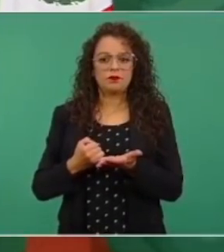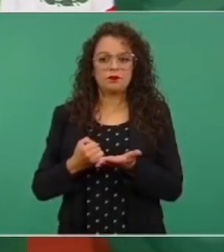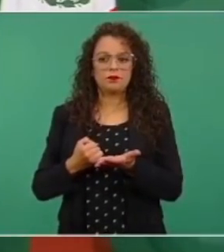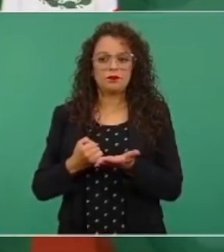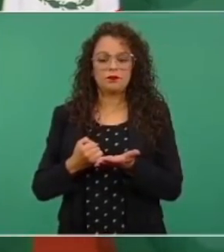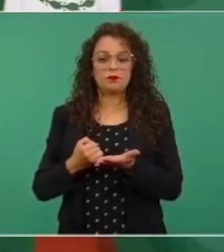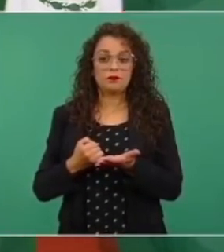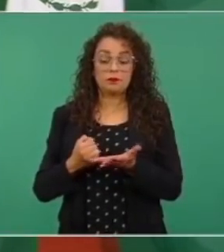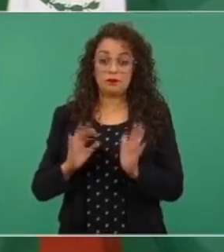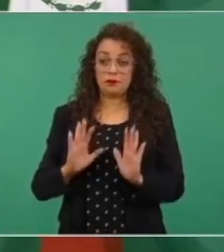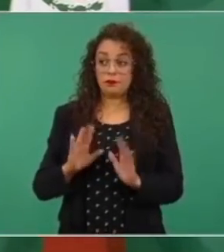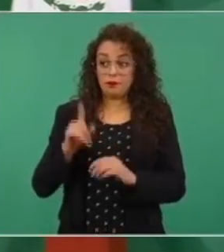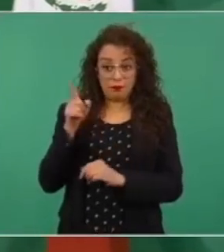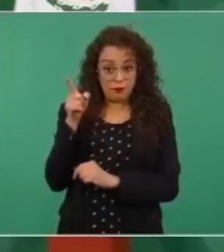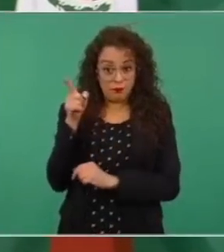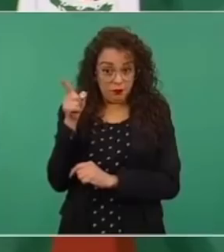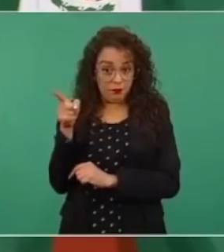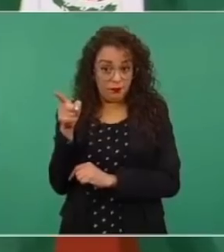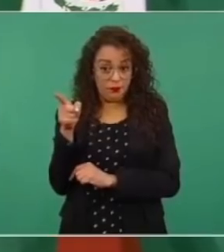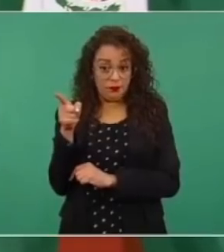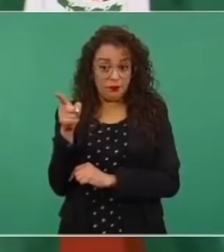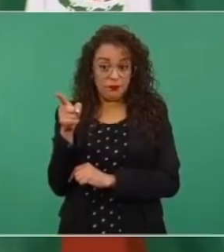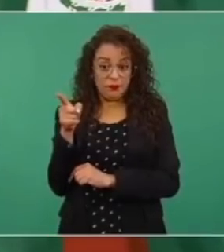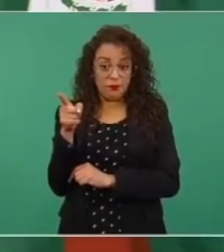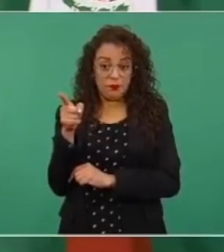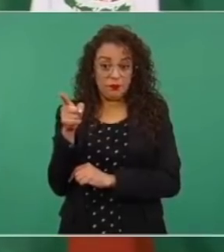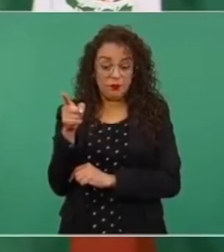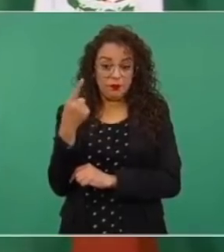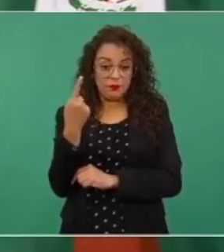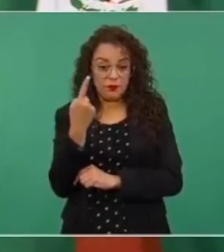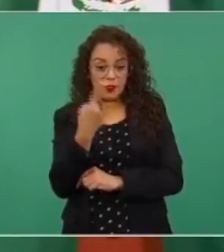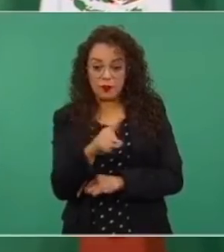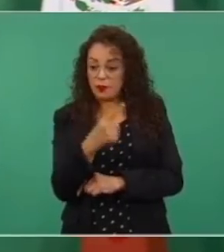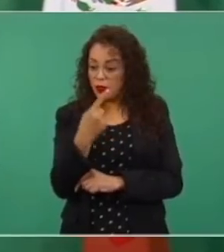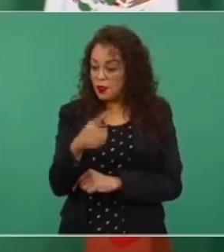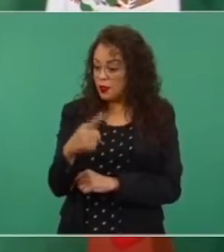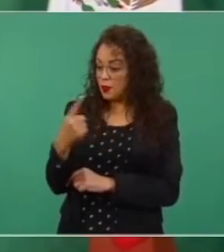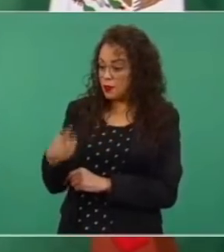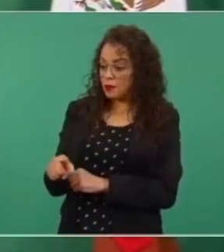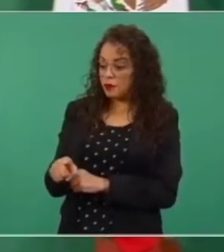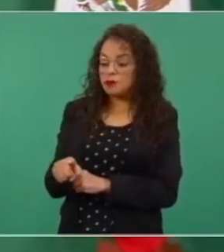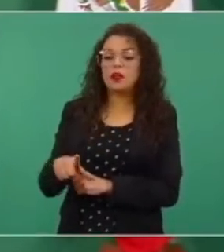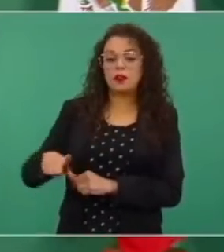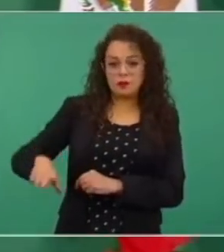y ellos mandaban en el gobierno